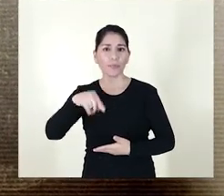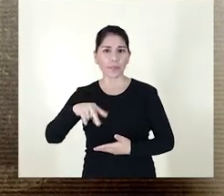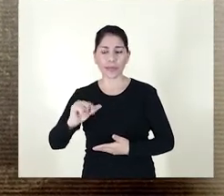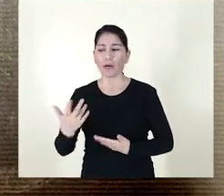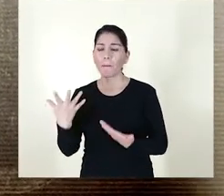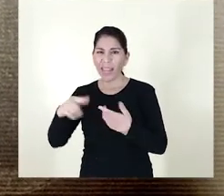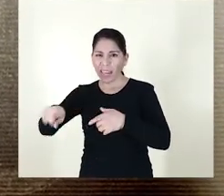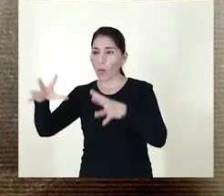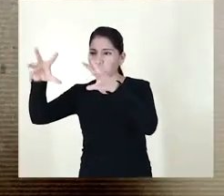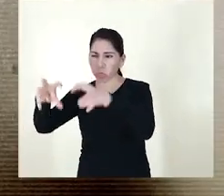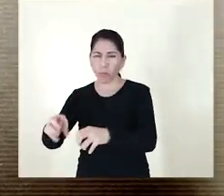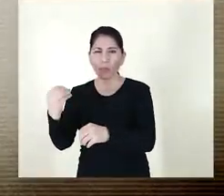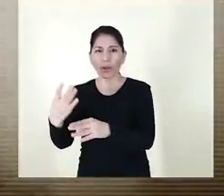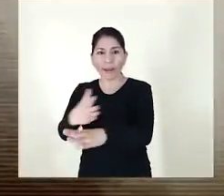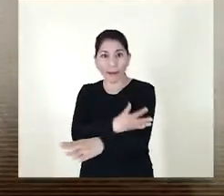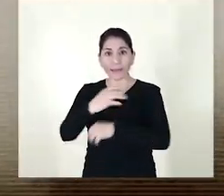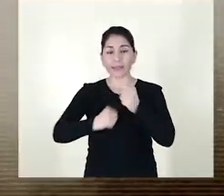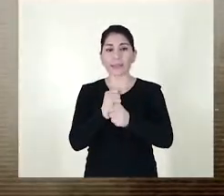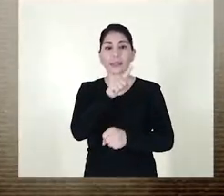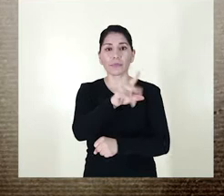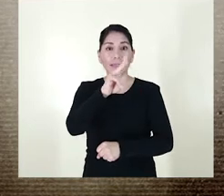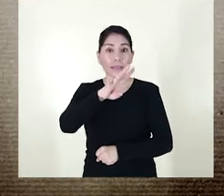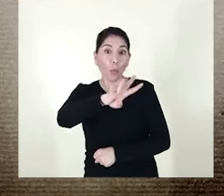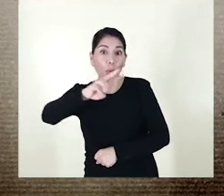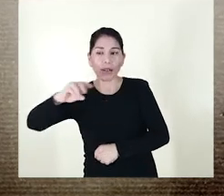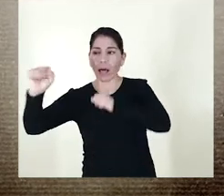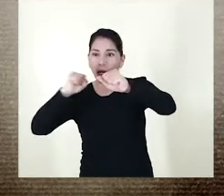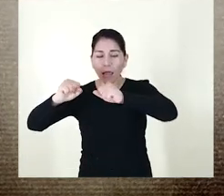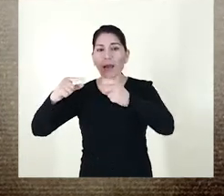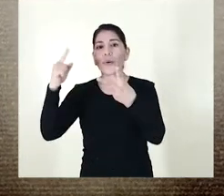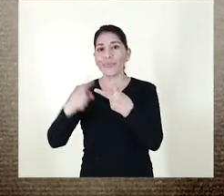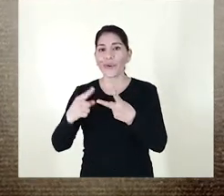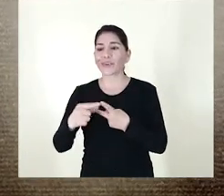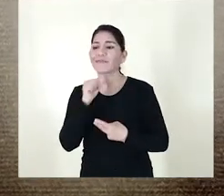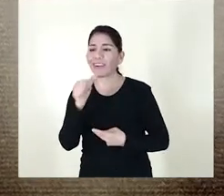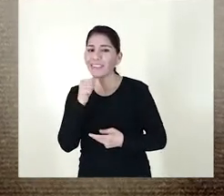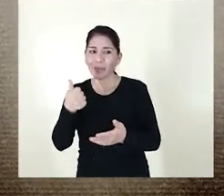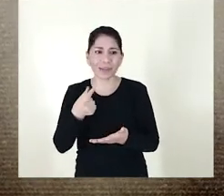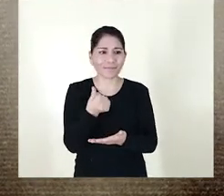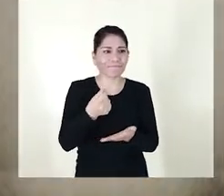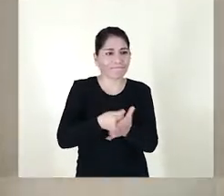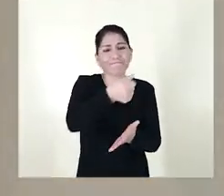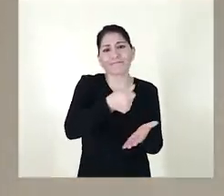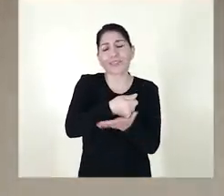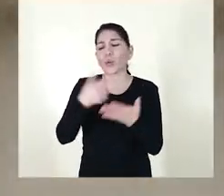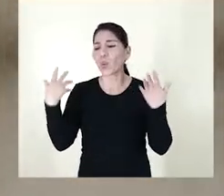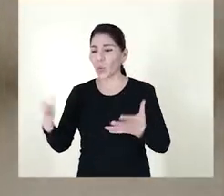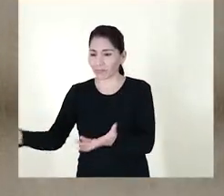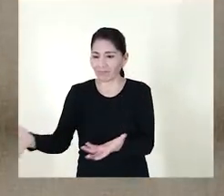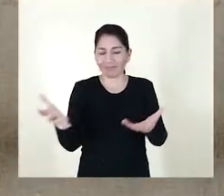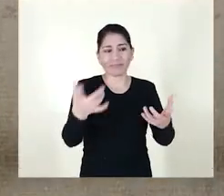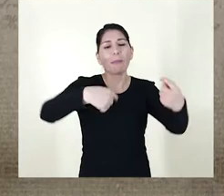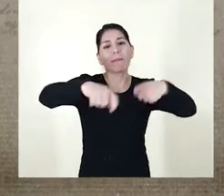novicios quedó arruinado después del cataclismo de 1746. Eso, más las deudas propias del convento, obligaron a